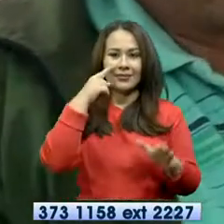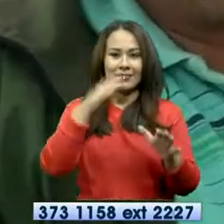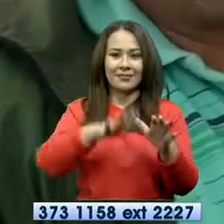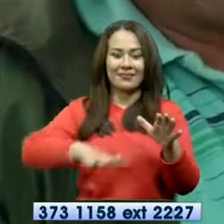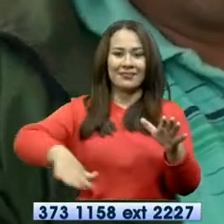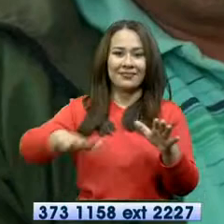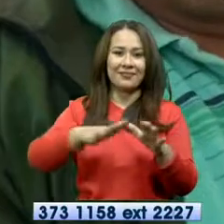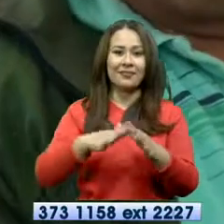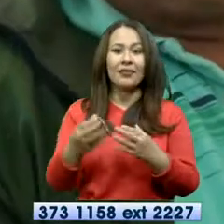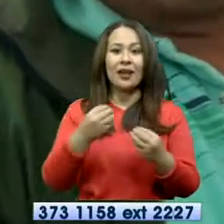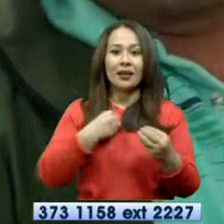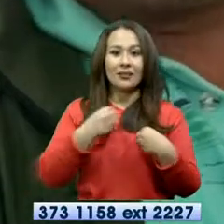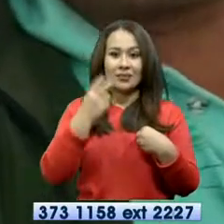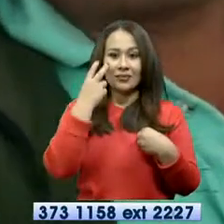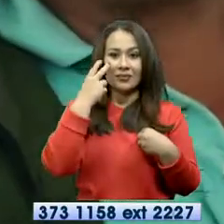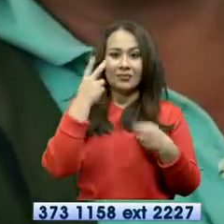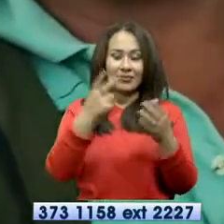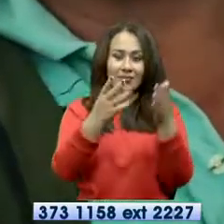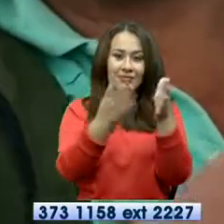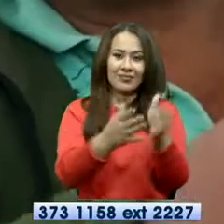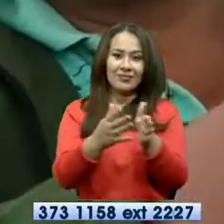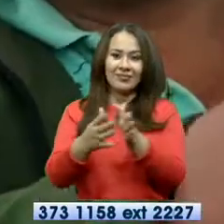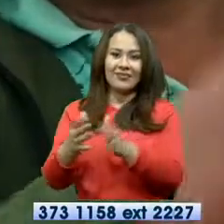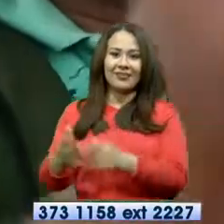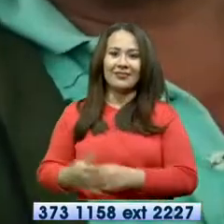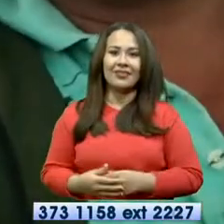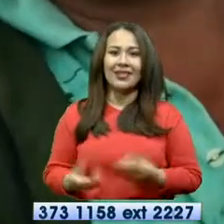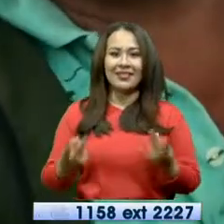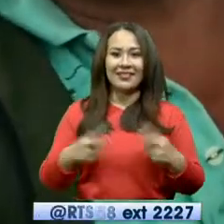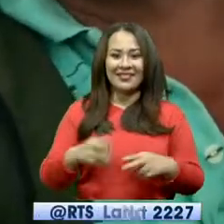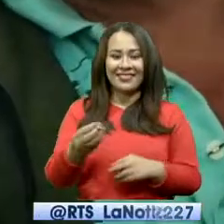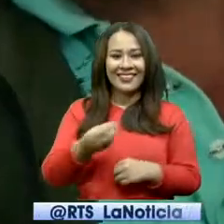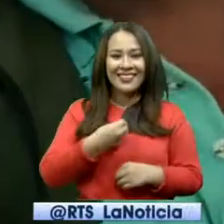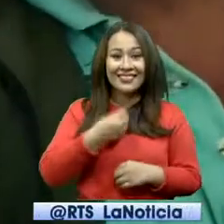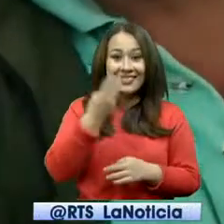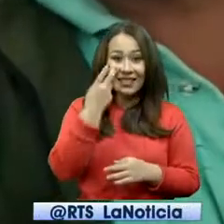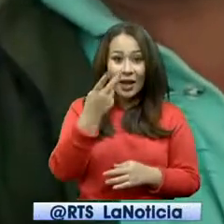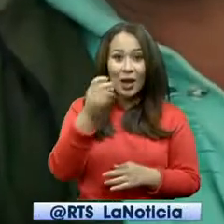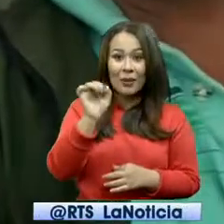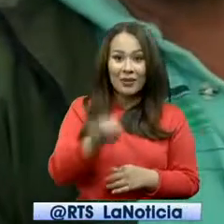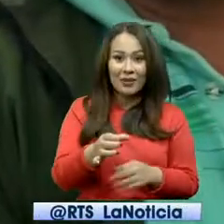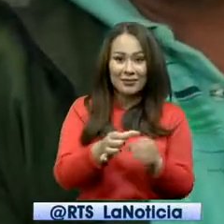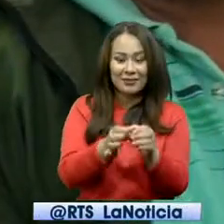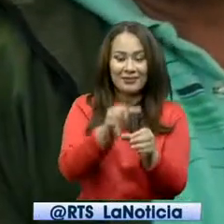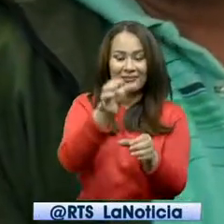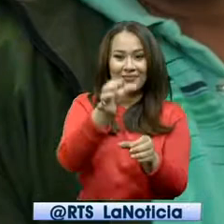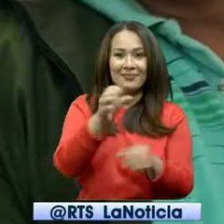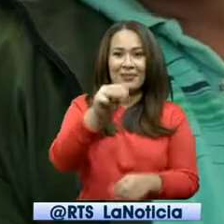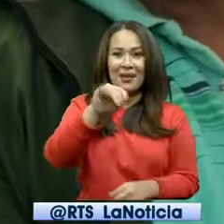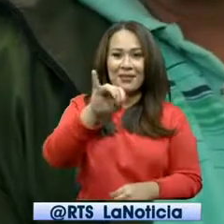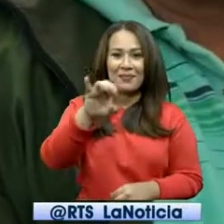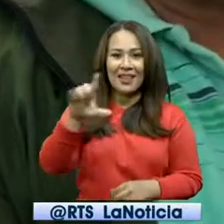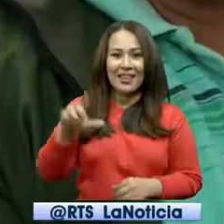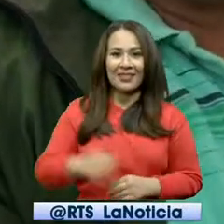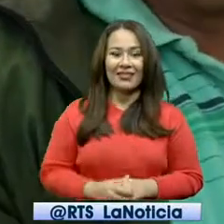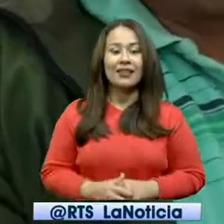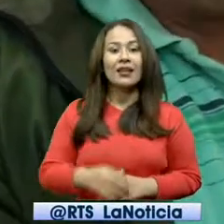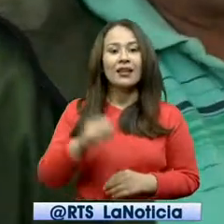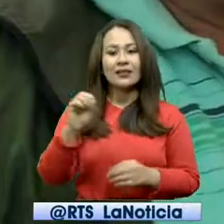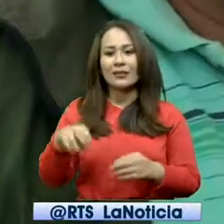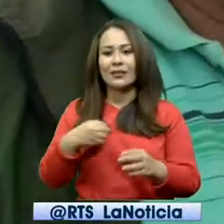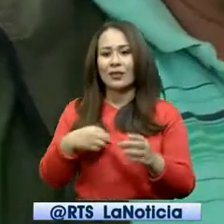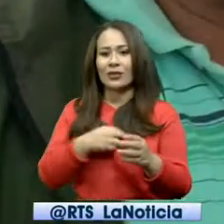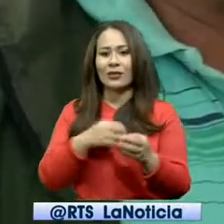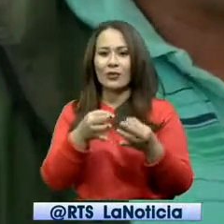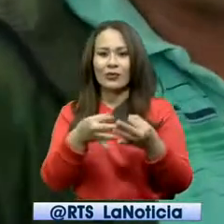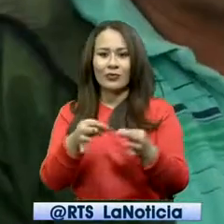sale el molde, igual se pone se le conecta el cablecito desde abajo antes de enredar. Y le ponen abejitas. Claro, ¿sí? Y se